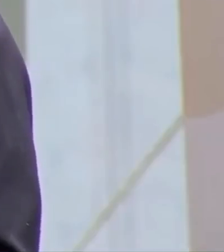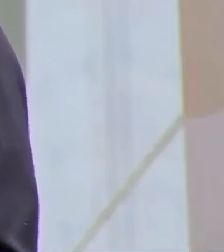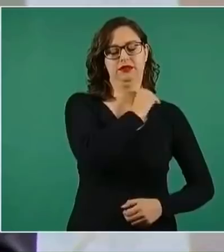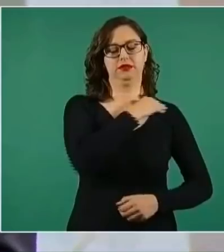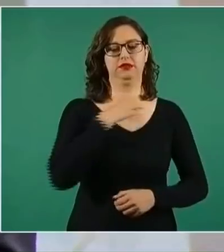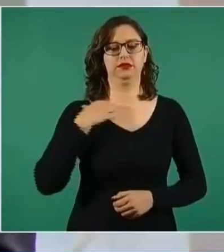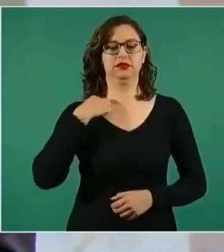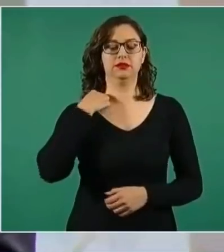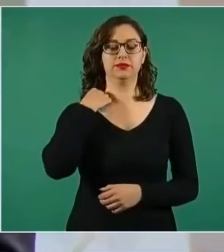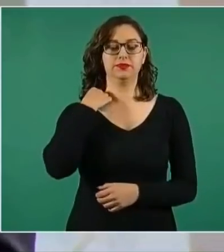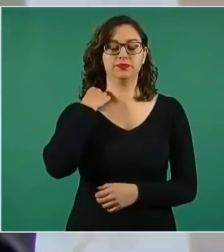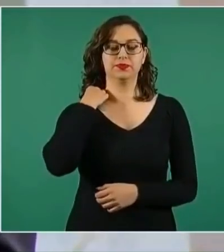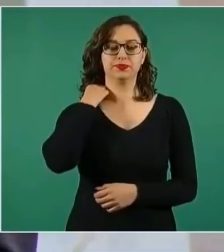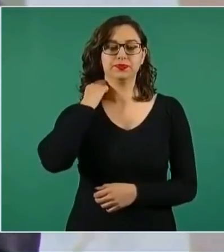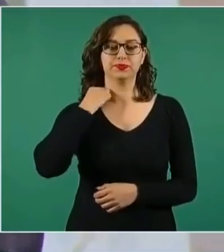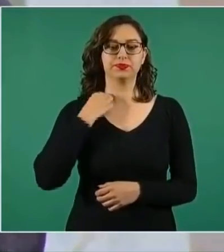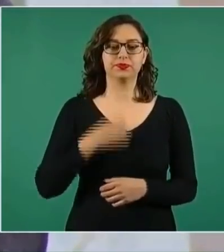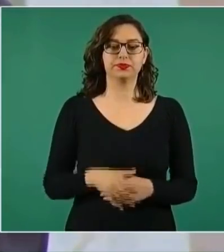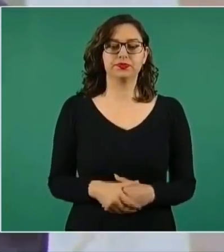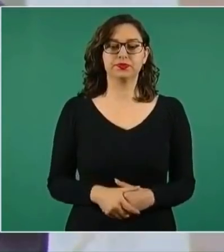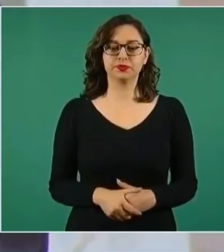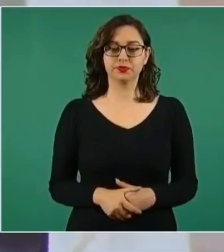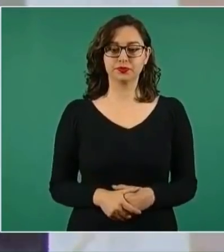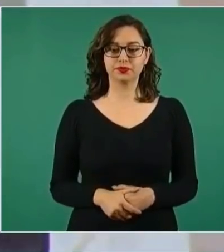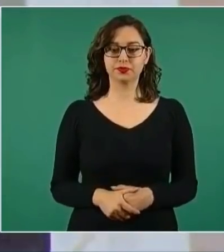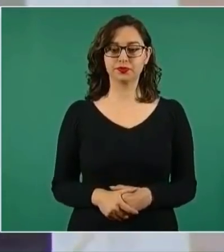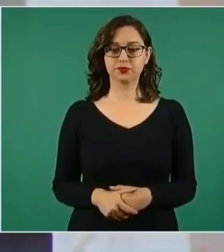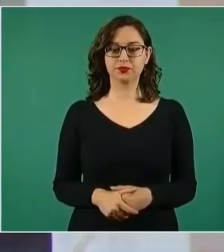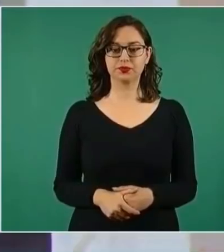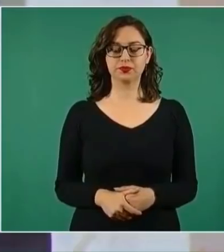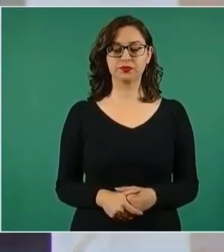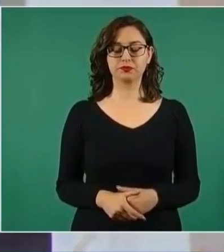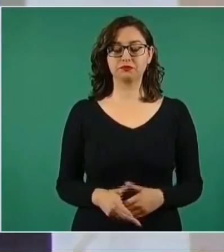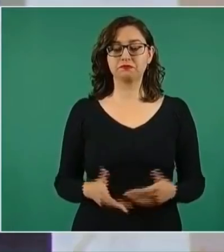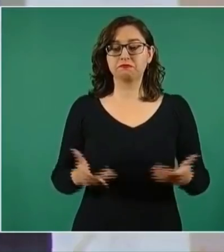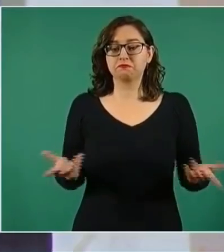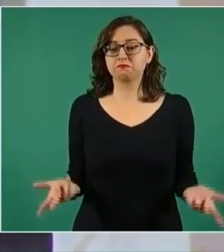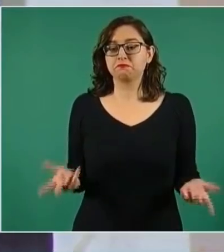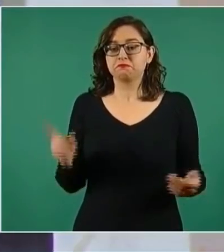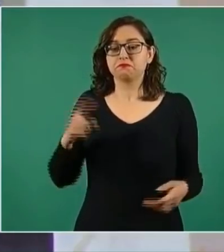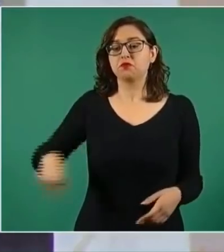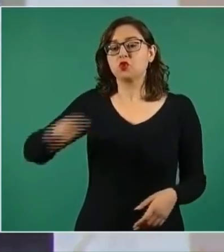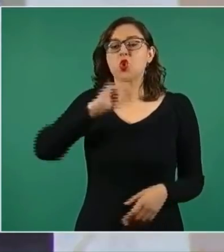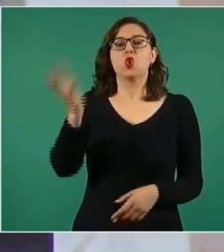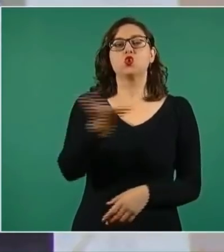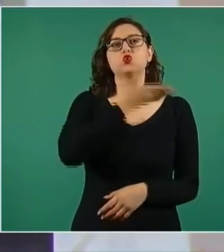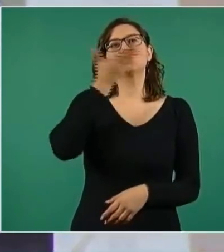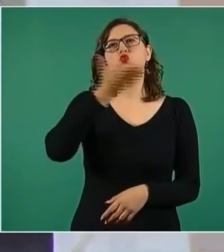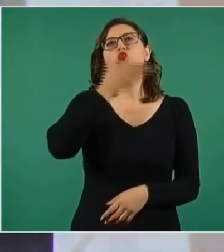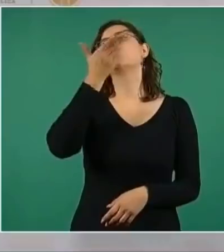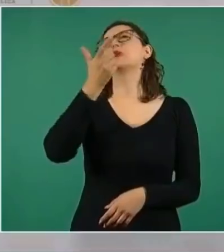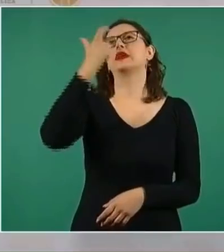es más bien una típica inventiva de cualquier